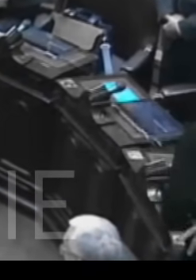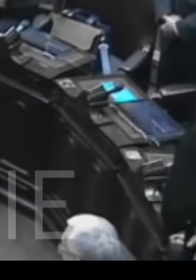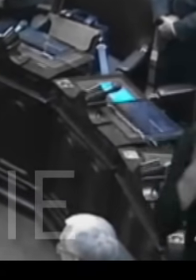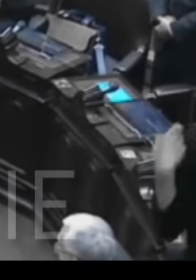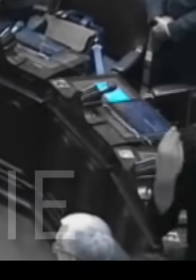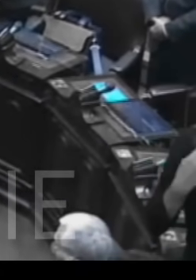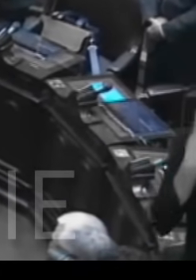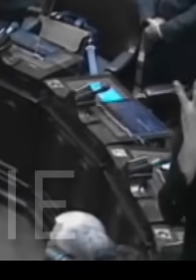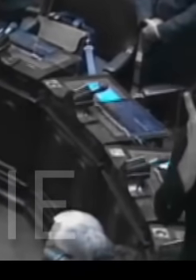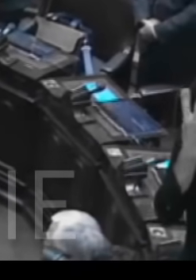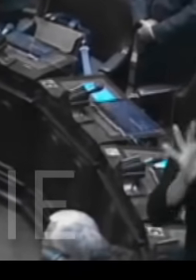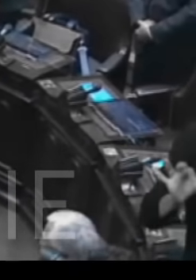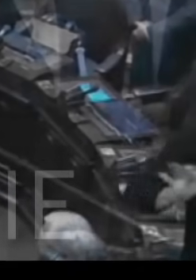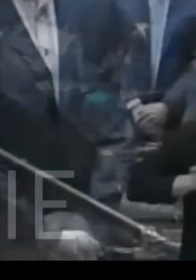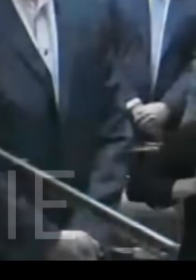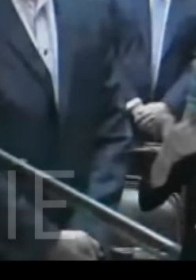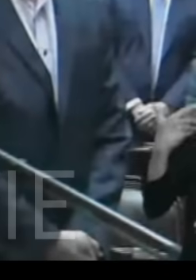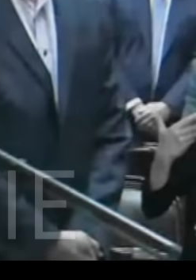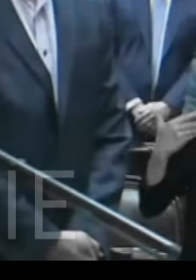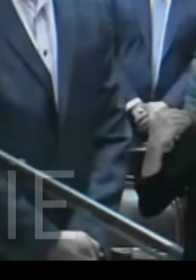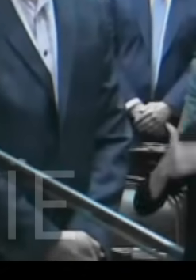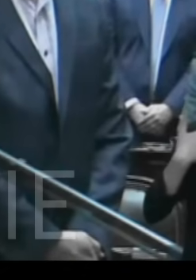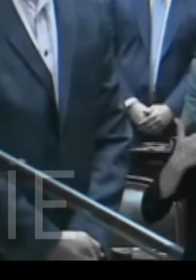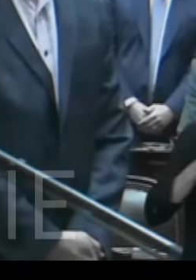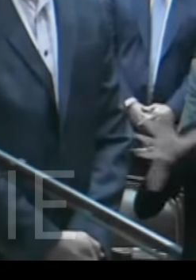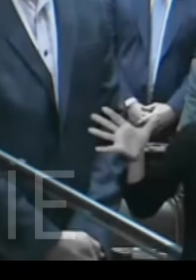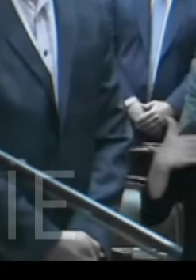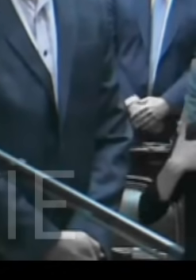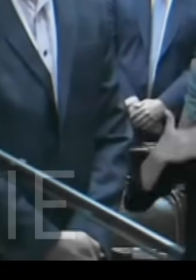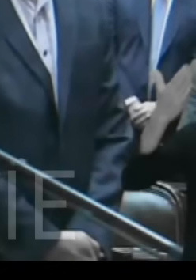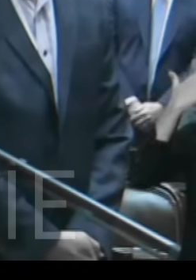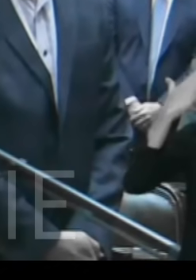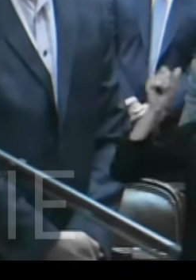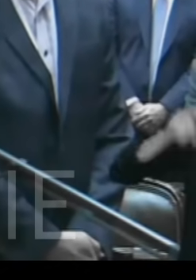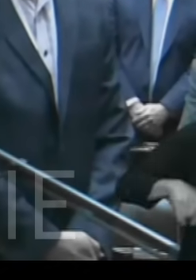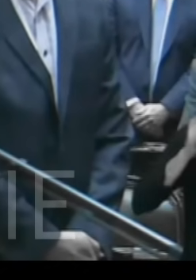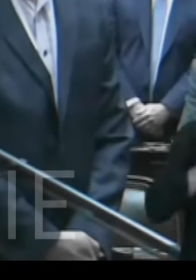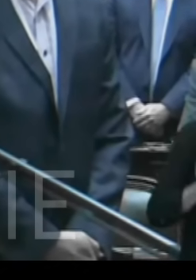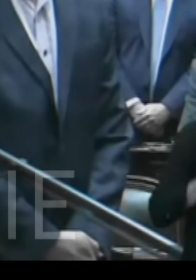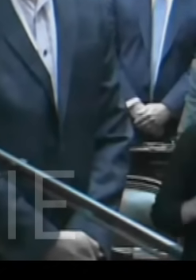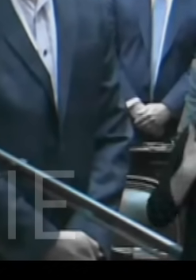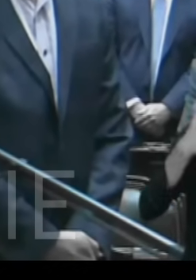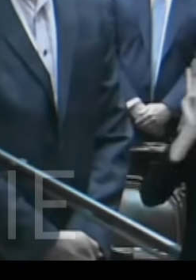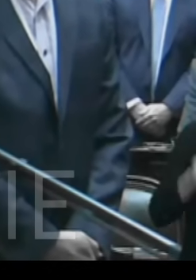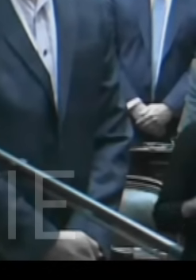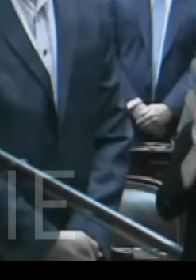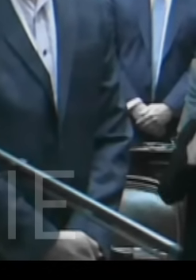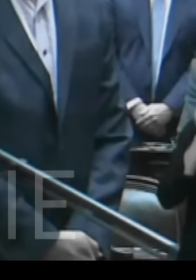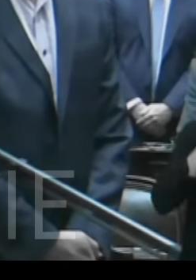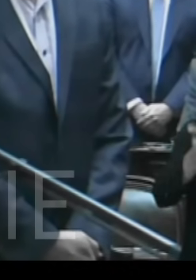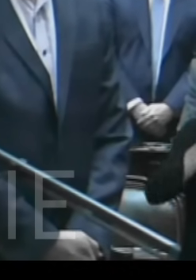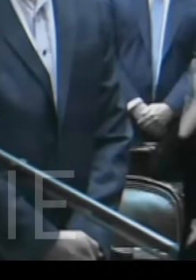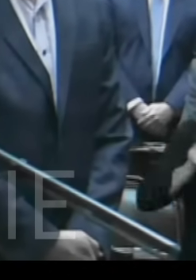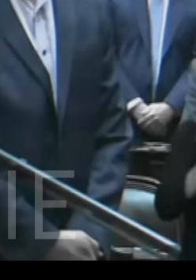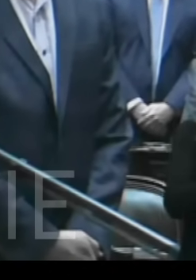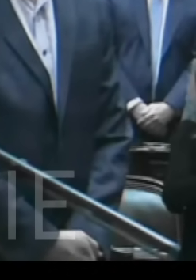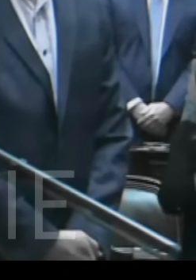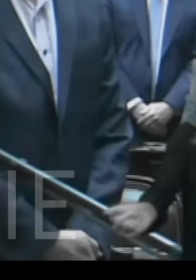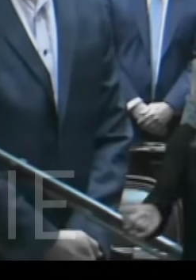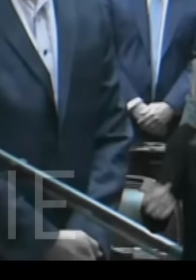de democracia, por la memoria histórica de nuestro pueblo, 30.000 detenidos,